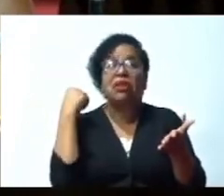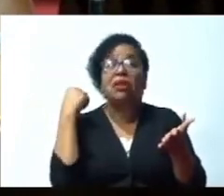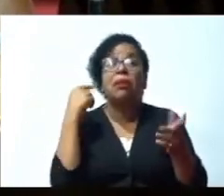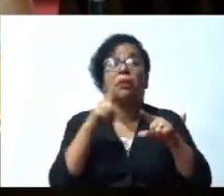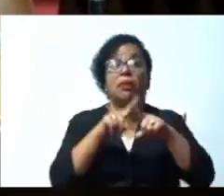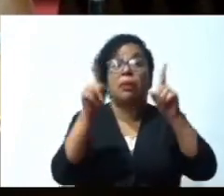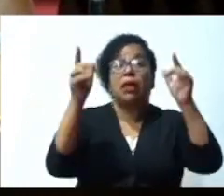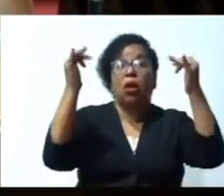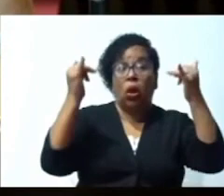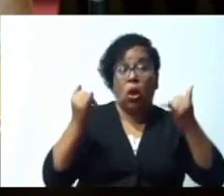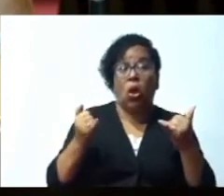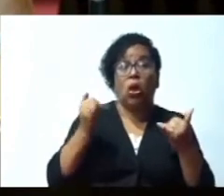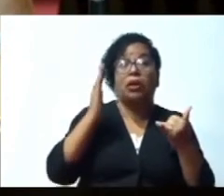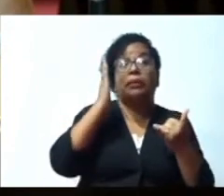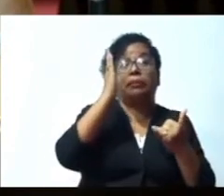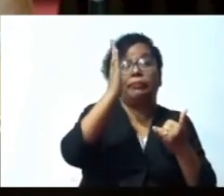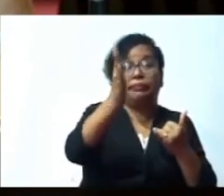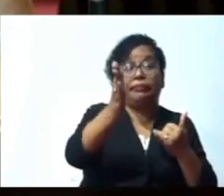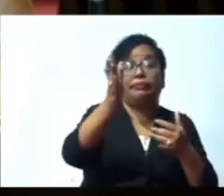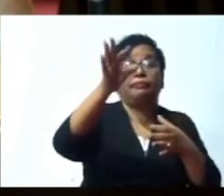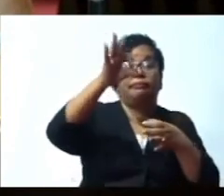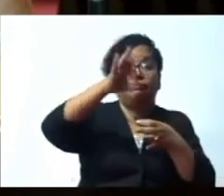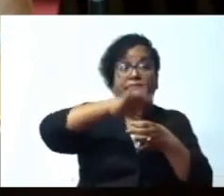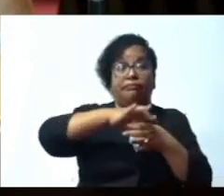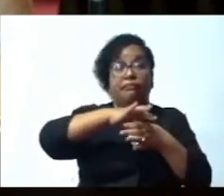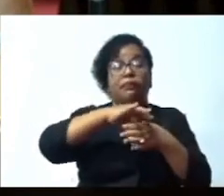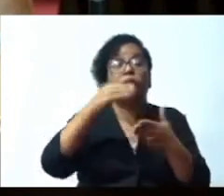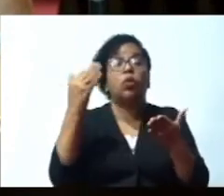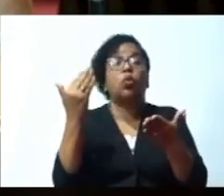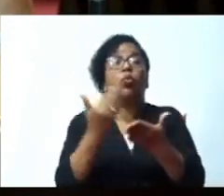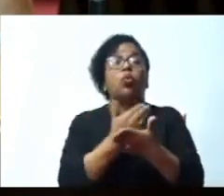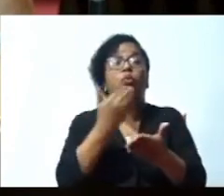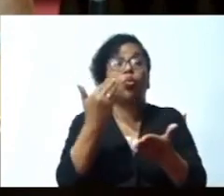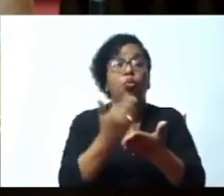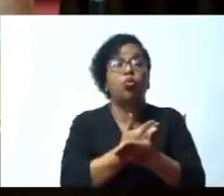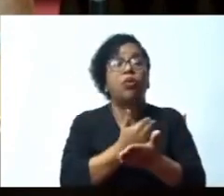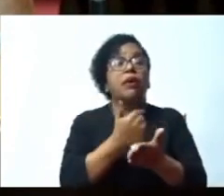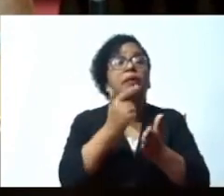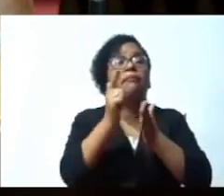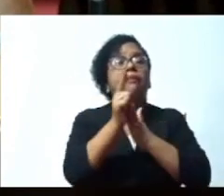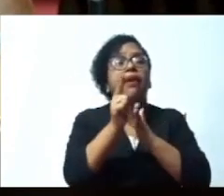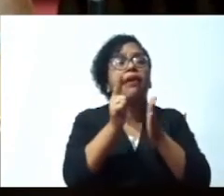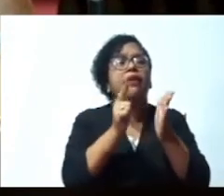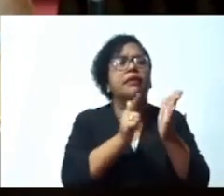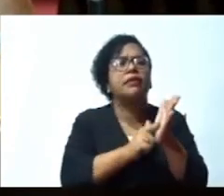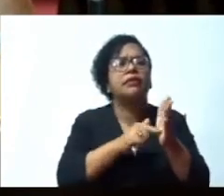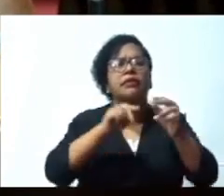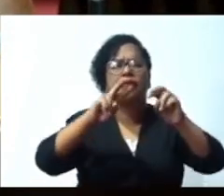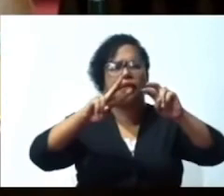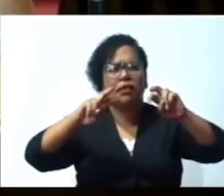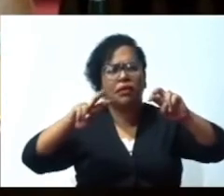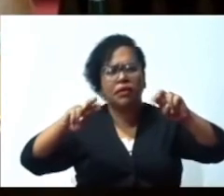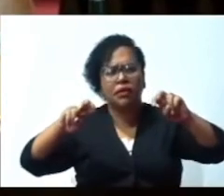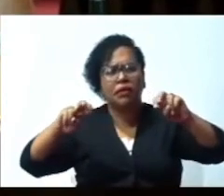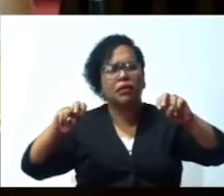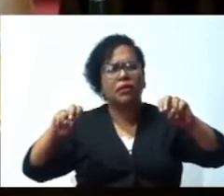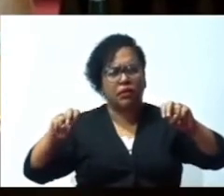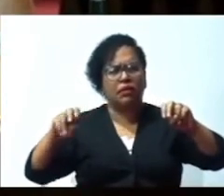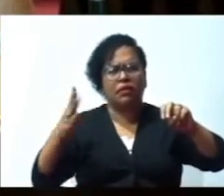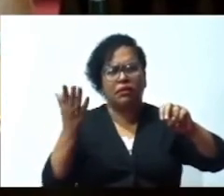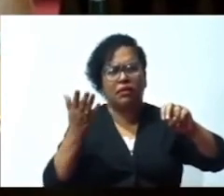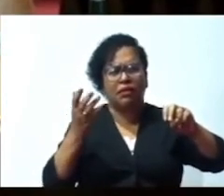votar una nueva legislación que habrá de sustituir una